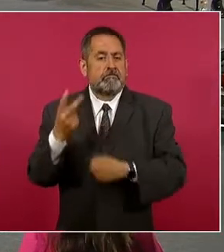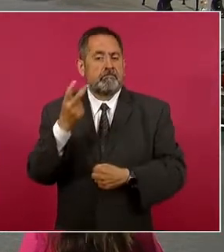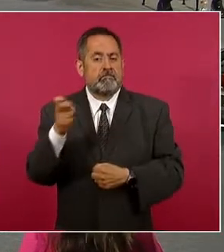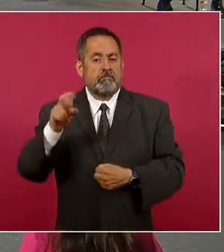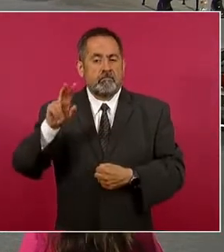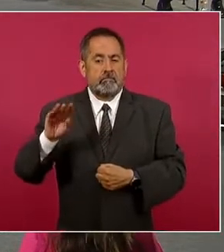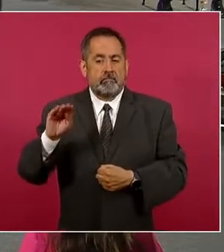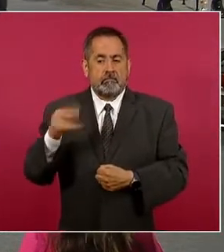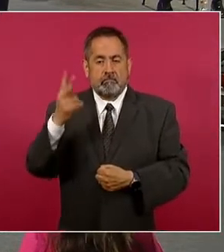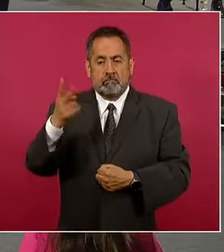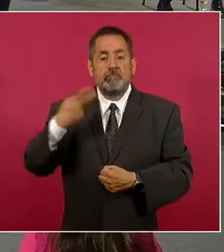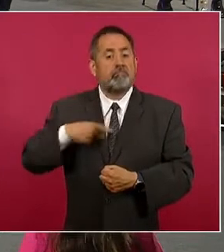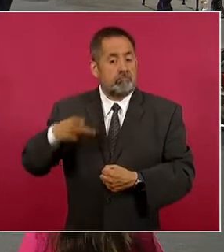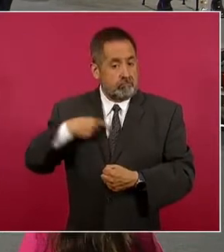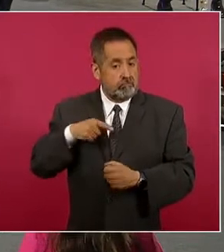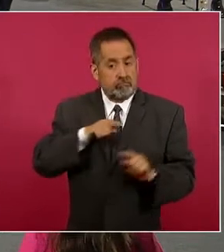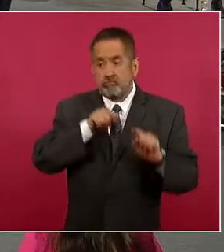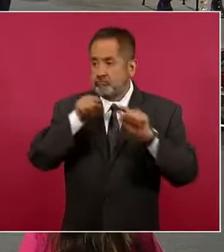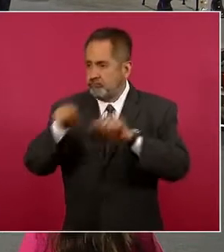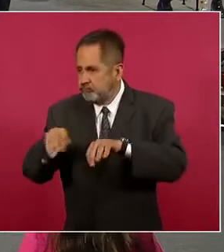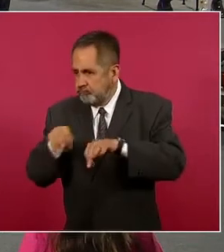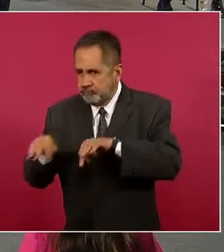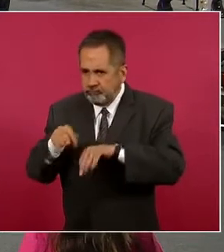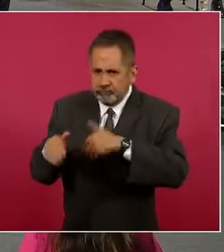292 arqueólogos.